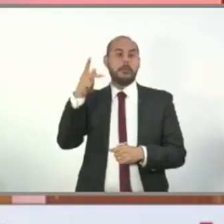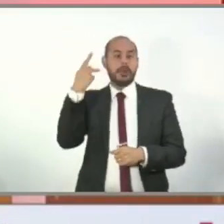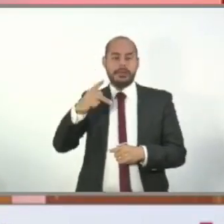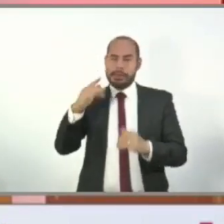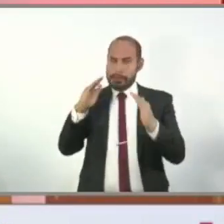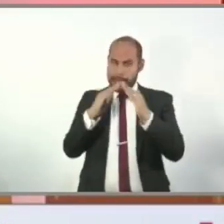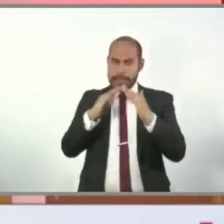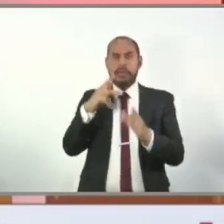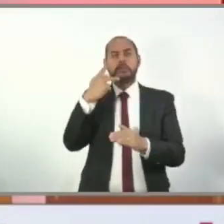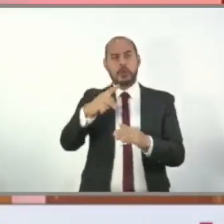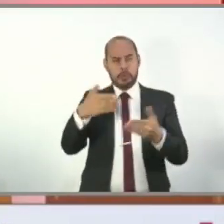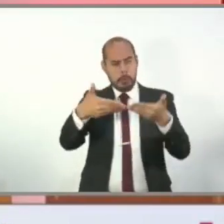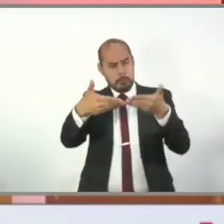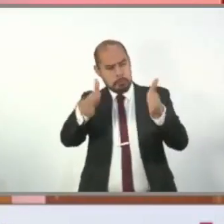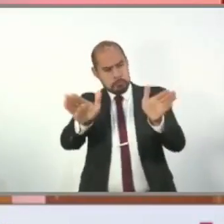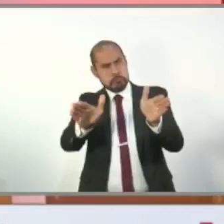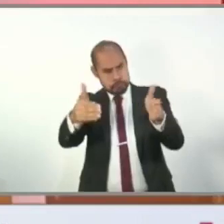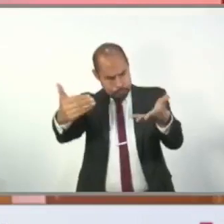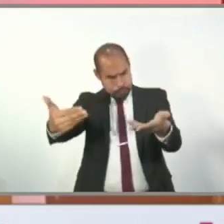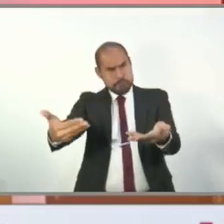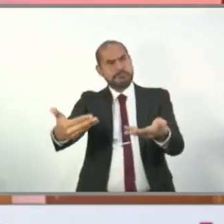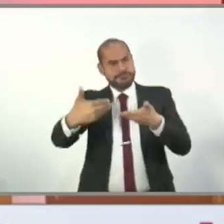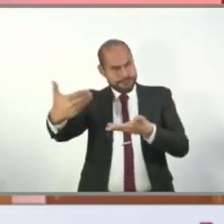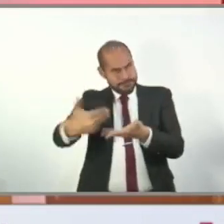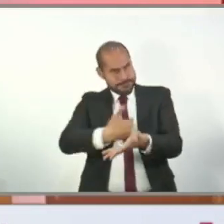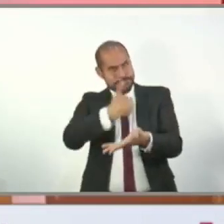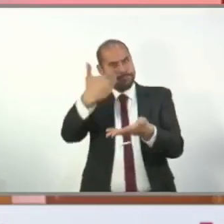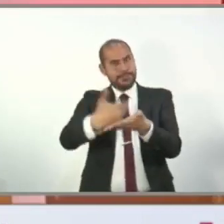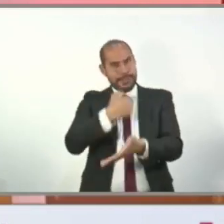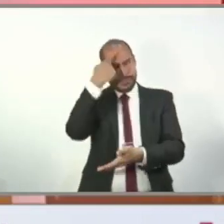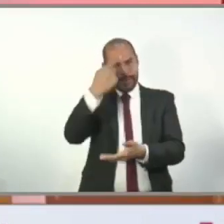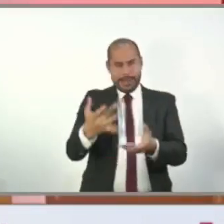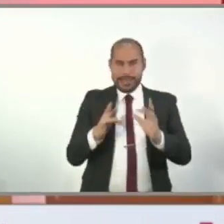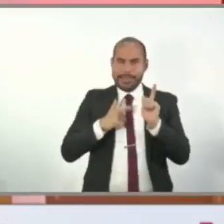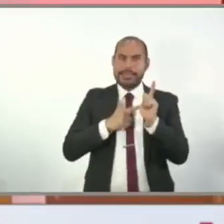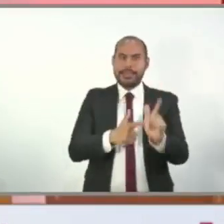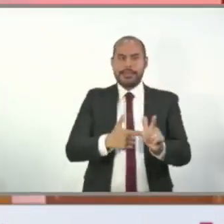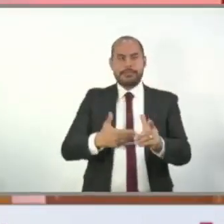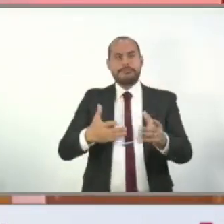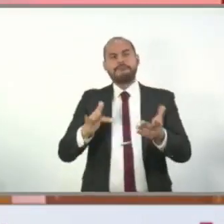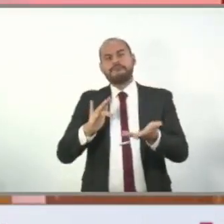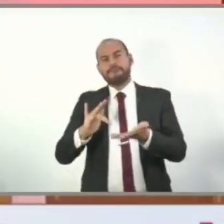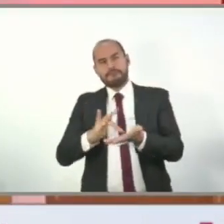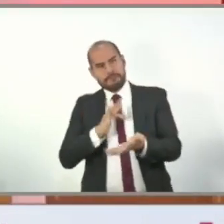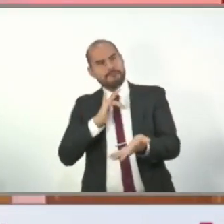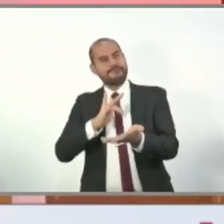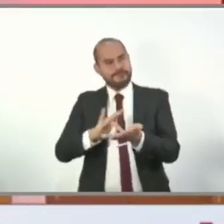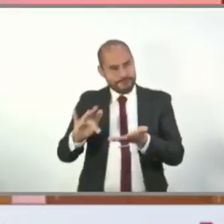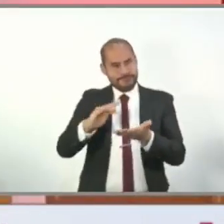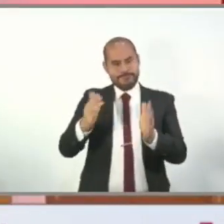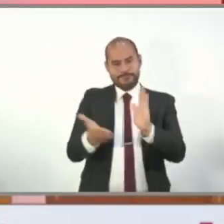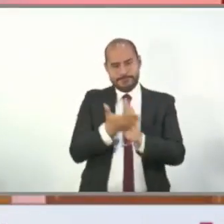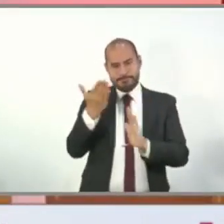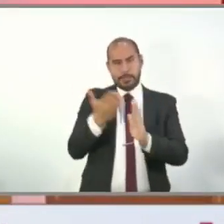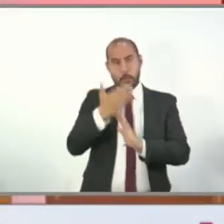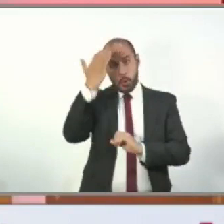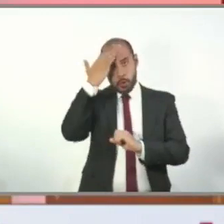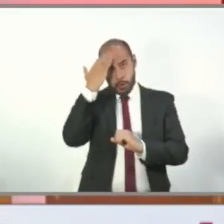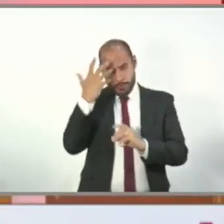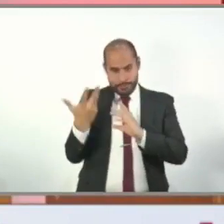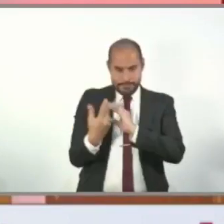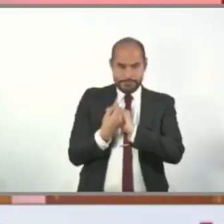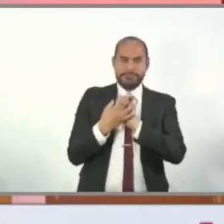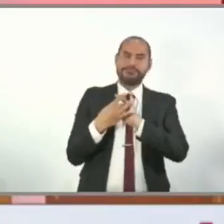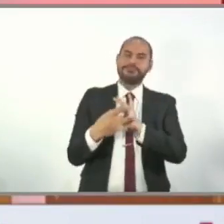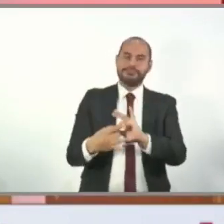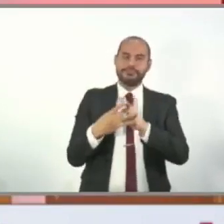las puertas permanecerán abiertas para seguir colaborando y construyendo conocimiento en comunión.